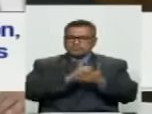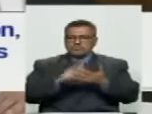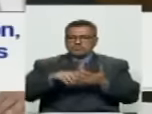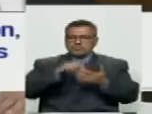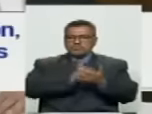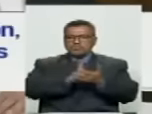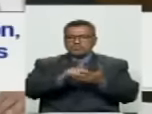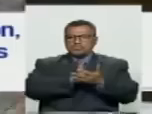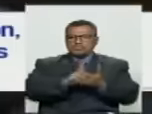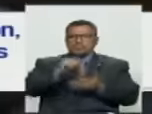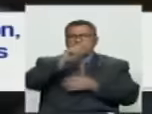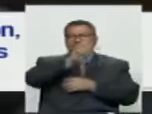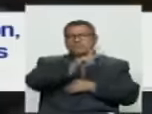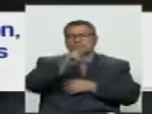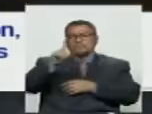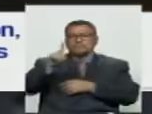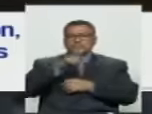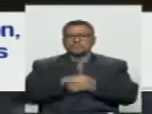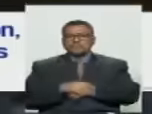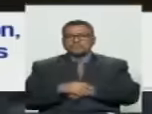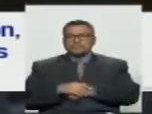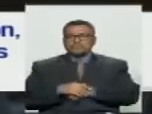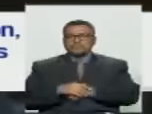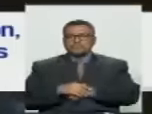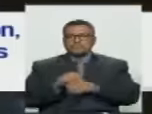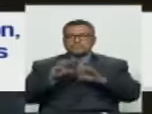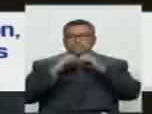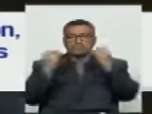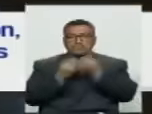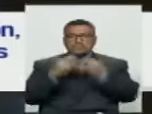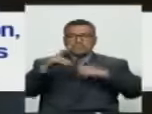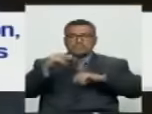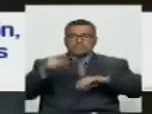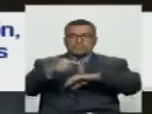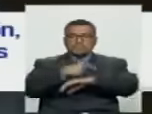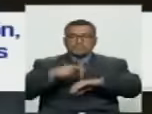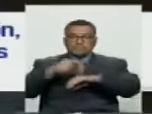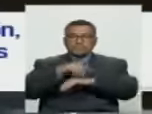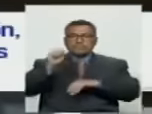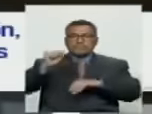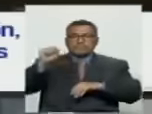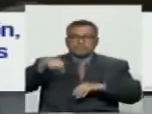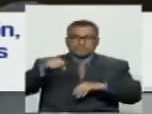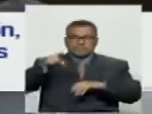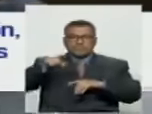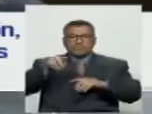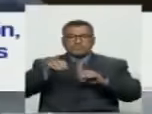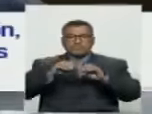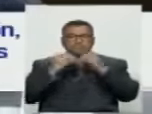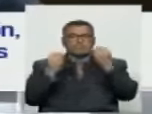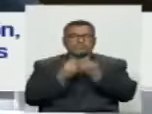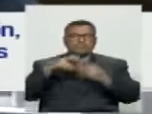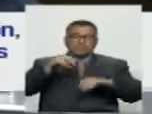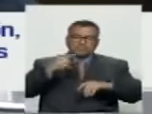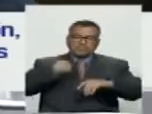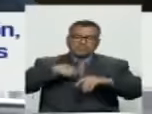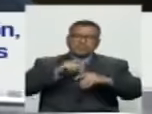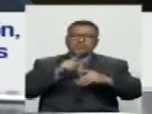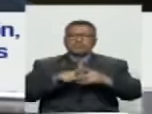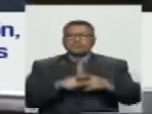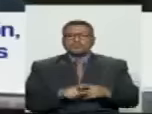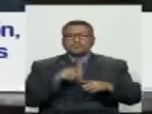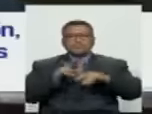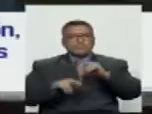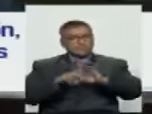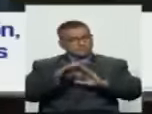siguientes términos. Artículo 21. Las organizaciones no gubernamentales y organizaciones sociales sin fines de lucro,